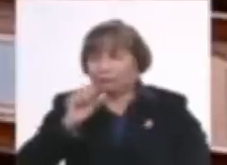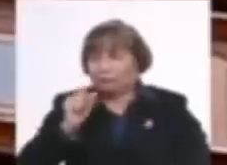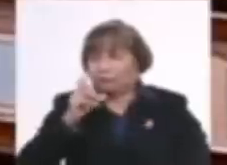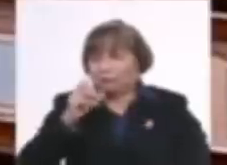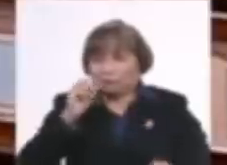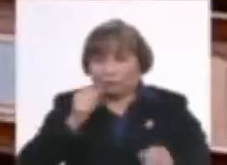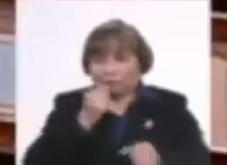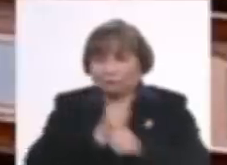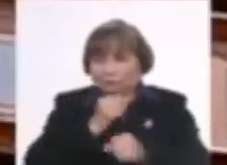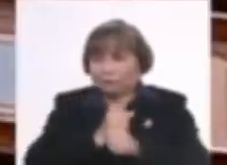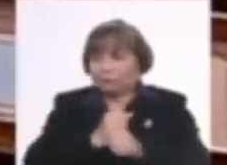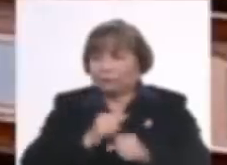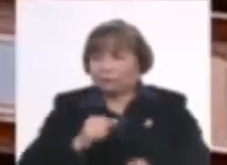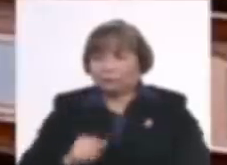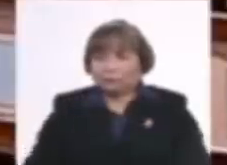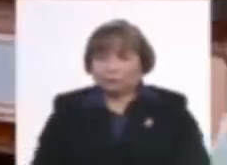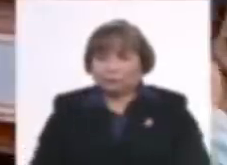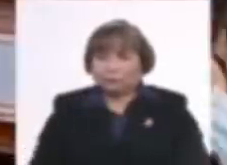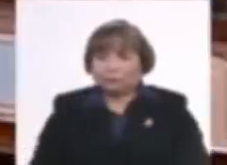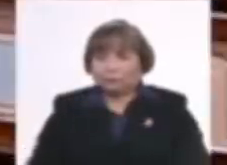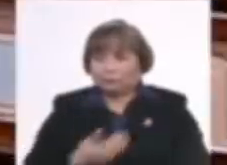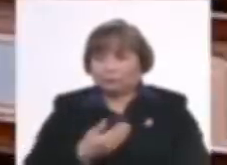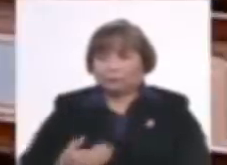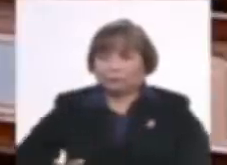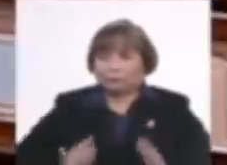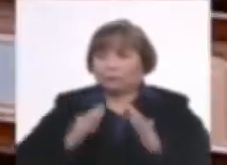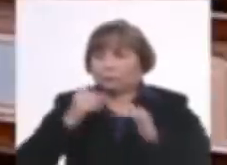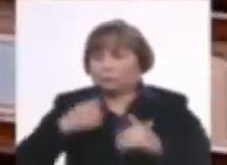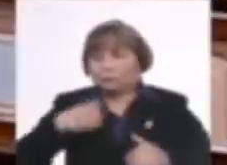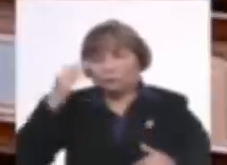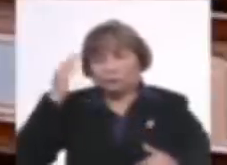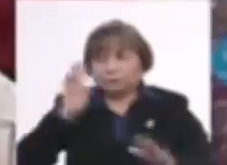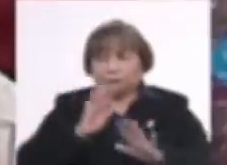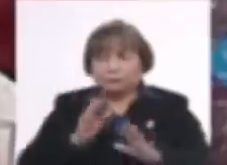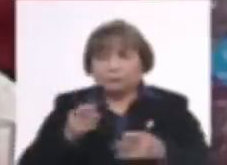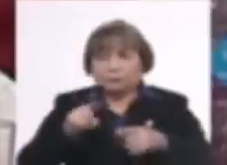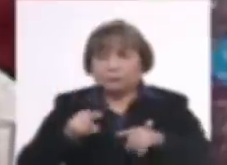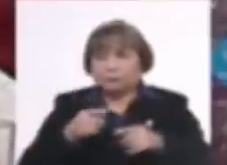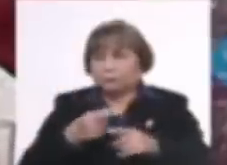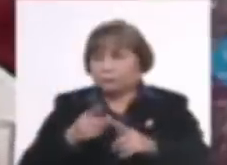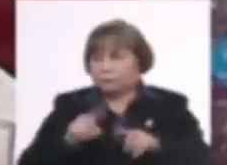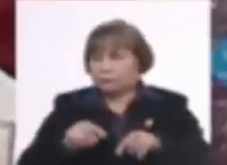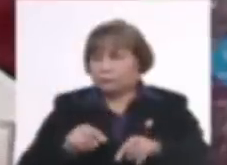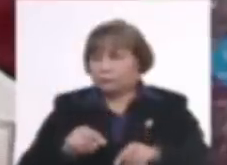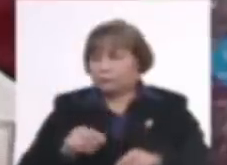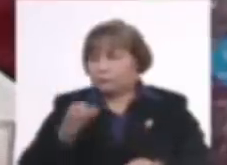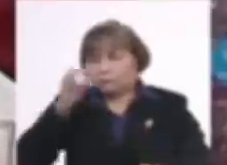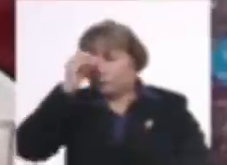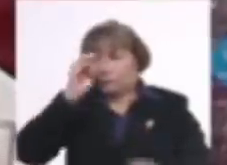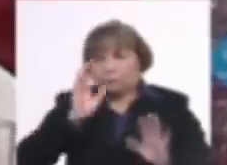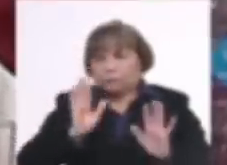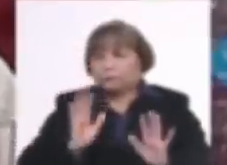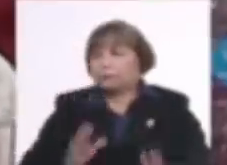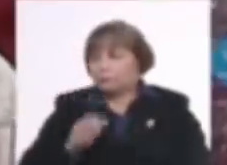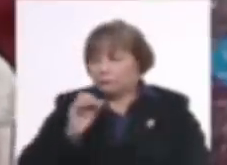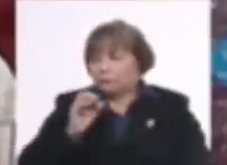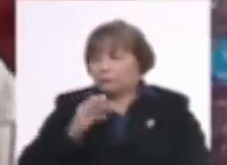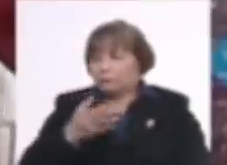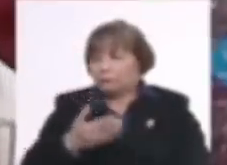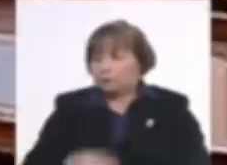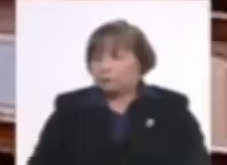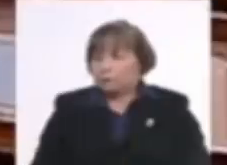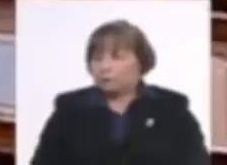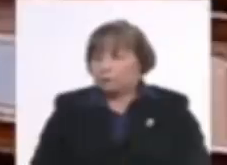Guamán trabaja en Palacio? Lo que tenía conocimiento es que... Correcto. ¿Desde cuándo? Desconozco. Correcto. Esto. ¿Congresista